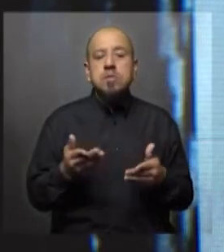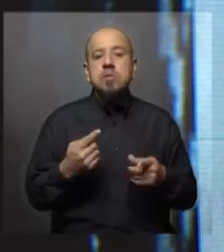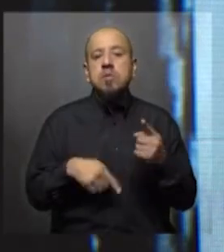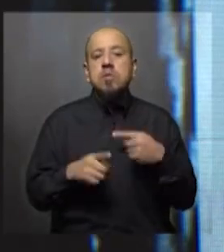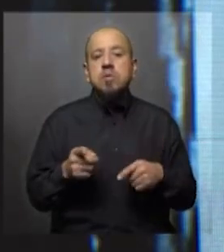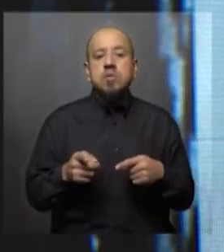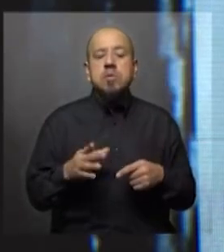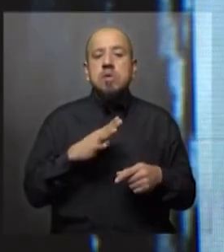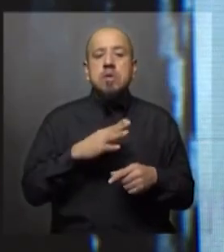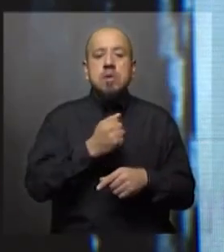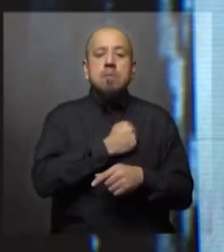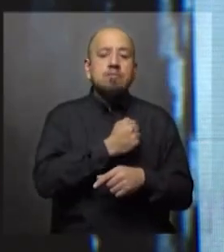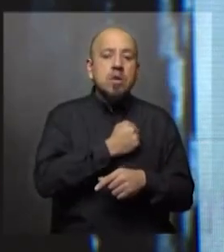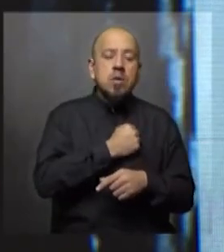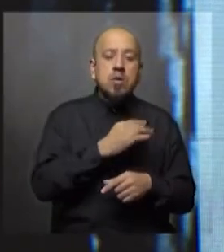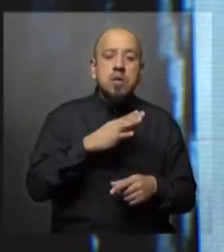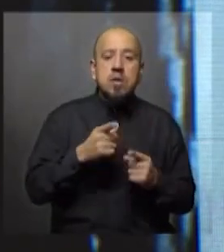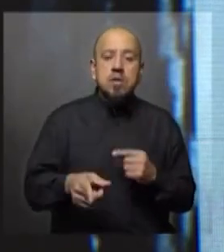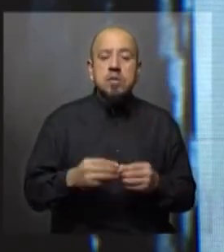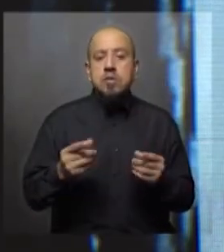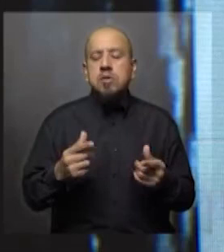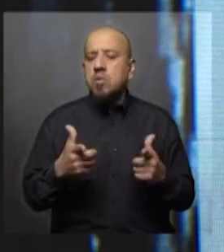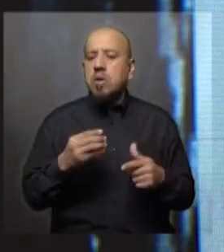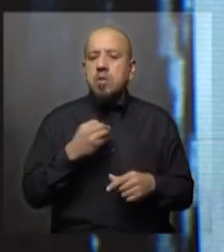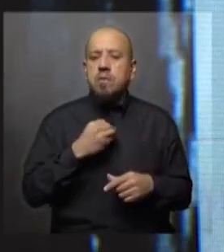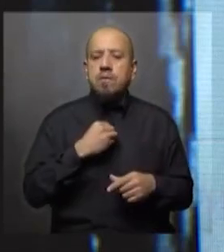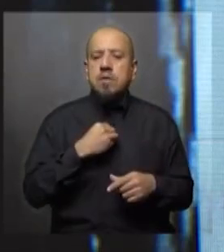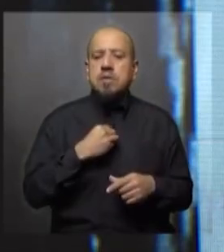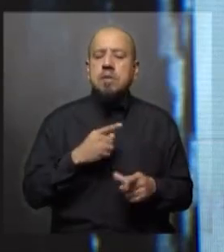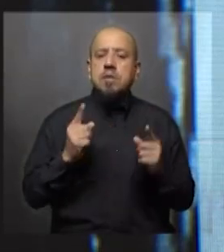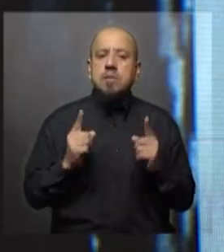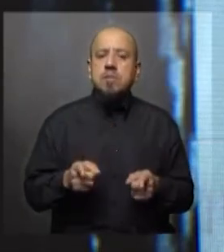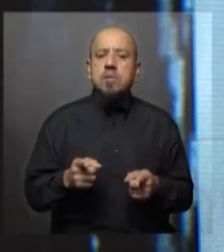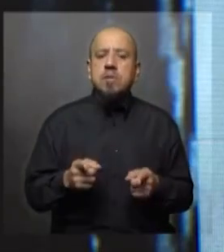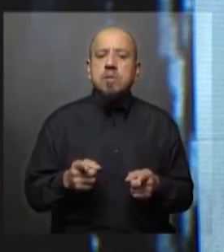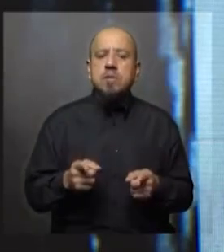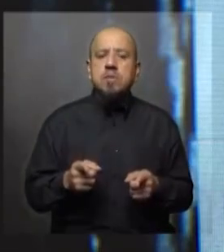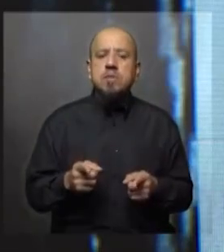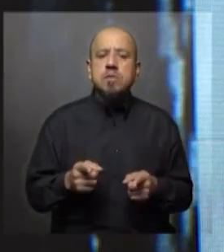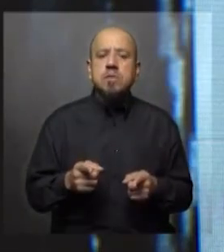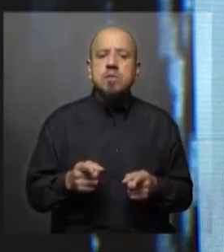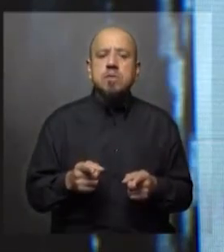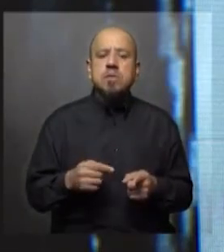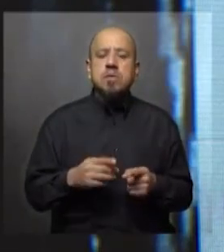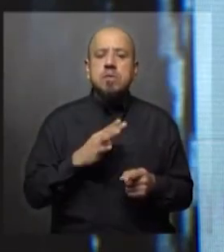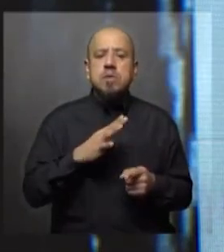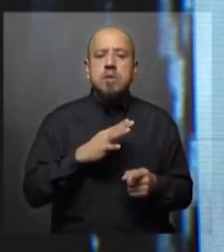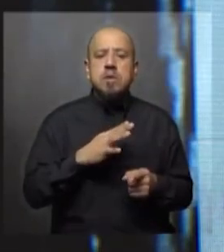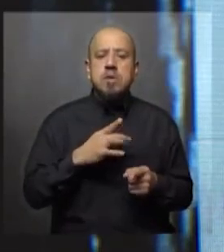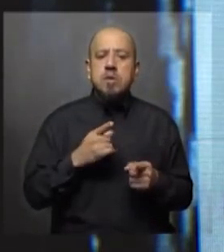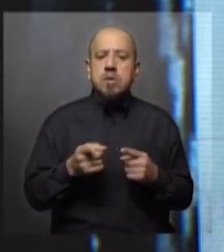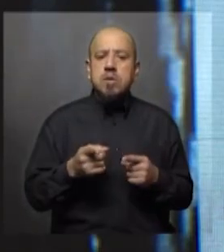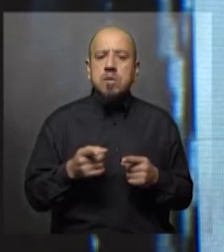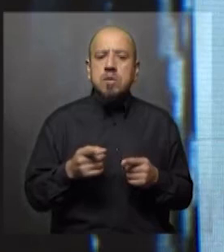yo creo que hay miedo que puede pasar hay desconfianza y además hay una creencia